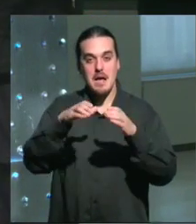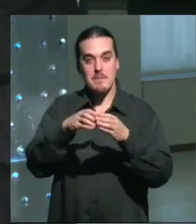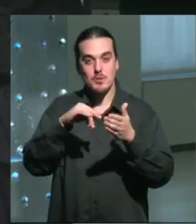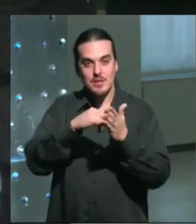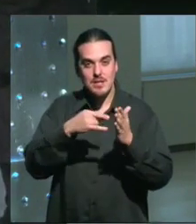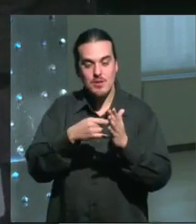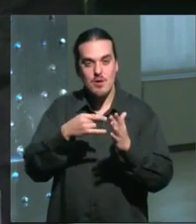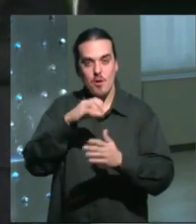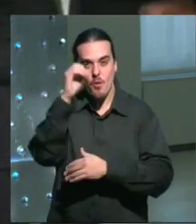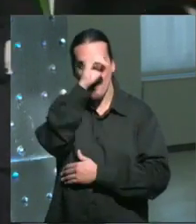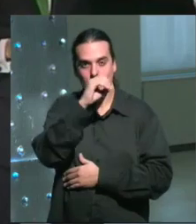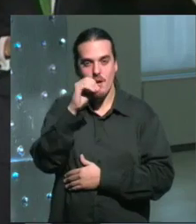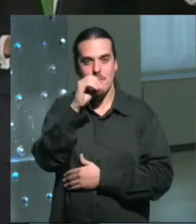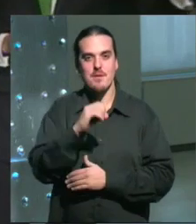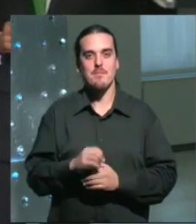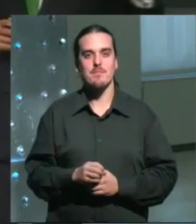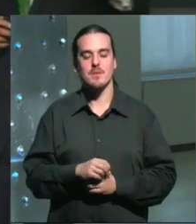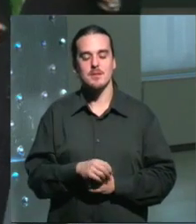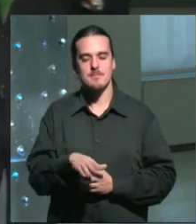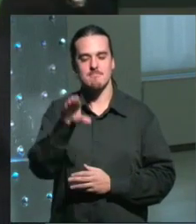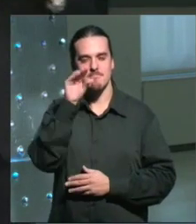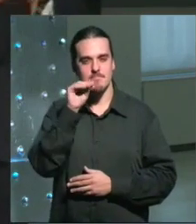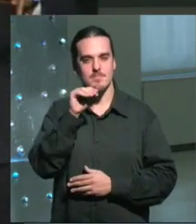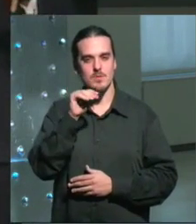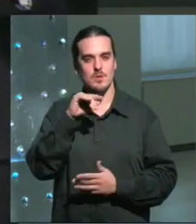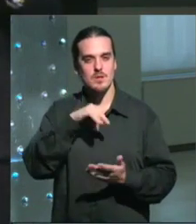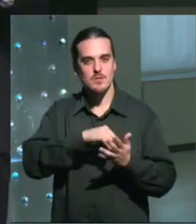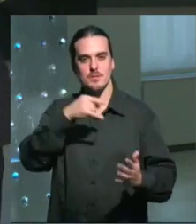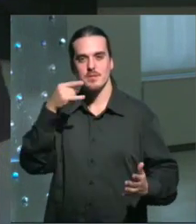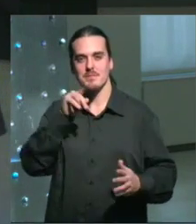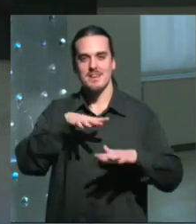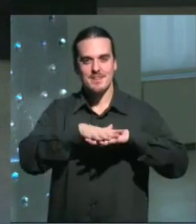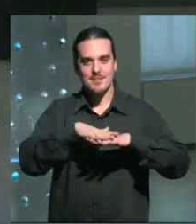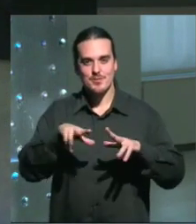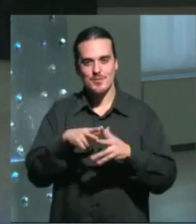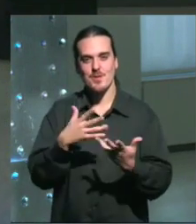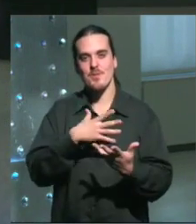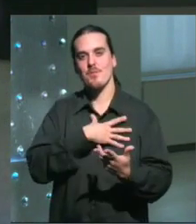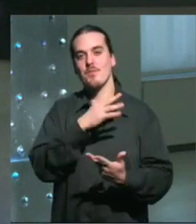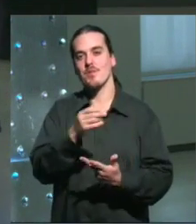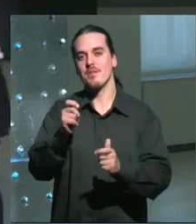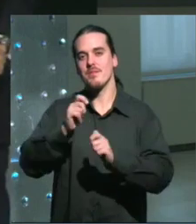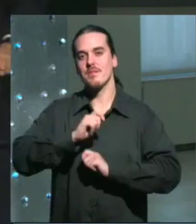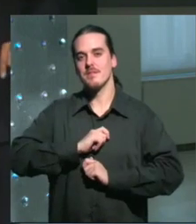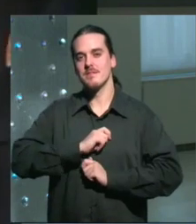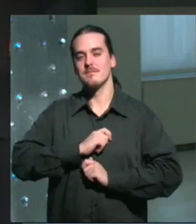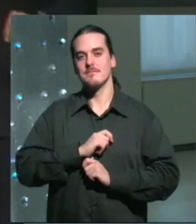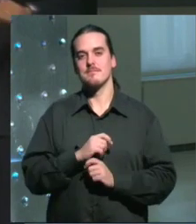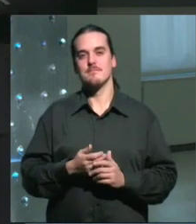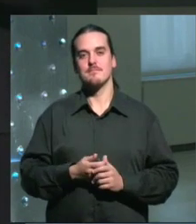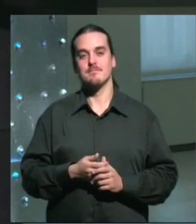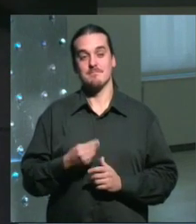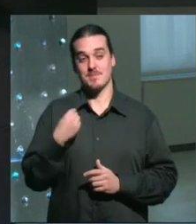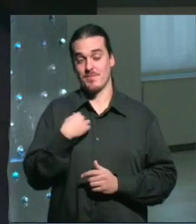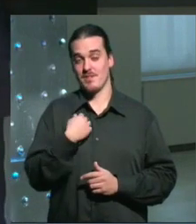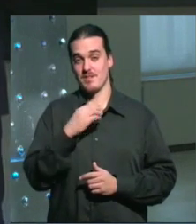Obama, entendió que las nuevas tecnologías, las redes sociales, podían ser ese factor que nos permitirían, como digo aquí, no